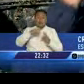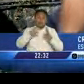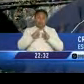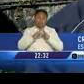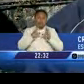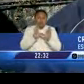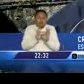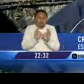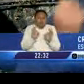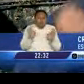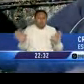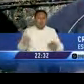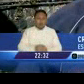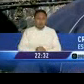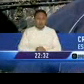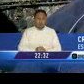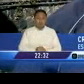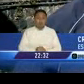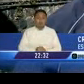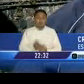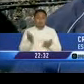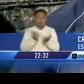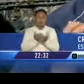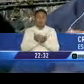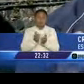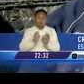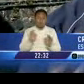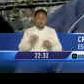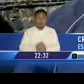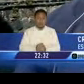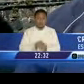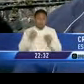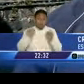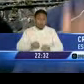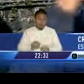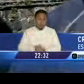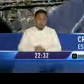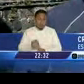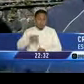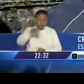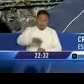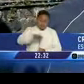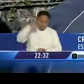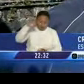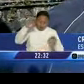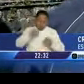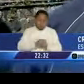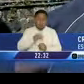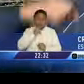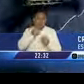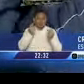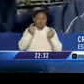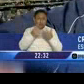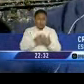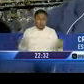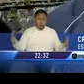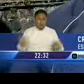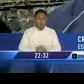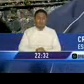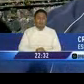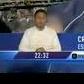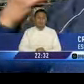estén libres de basura. Si es posible, podemos sacar las tapas para que el hielo pueda evacuar rápido. Si